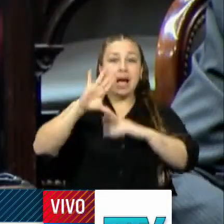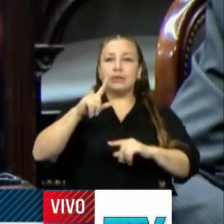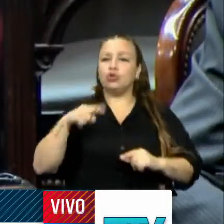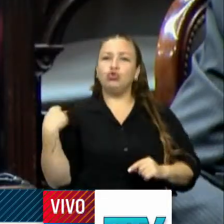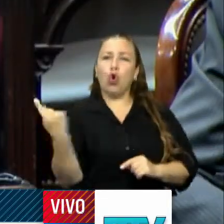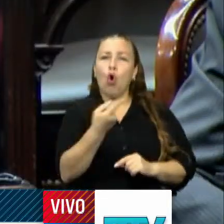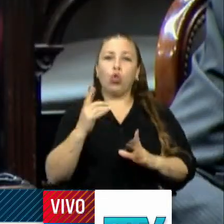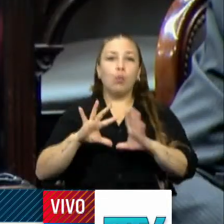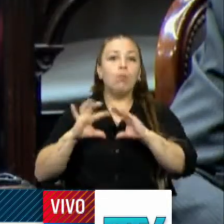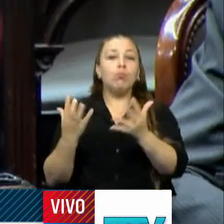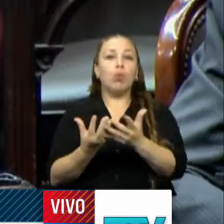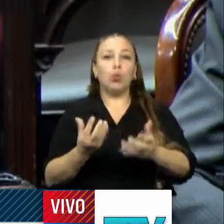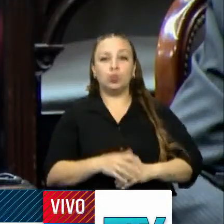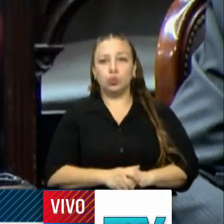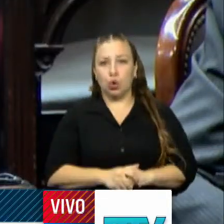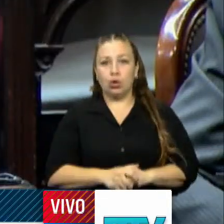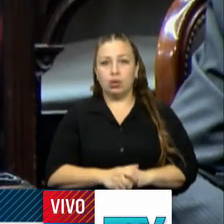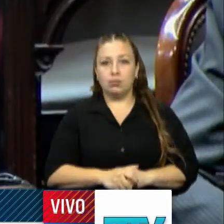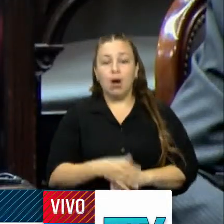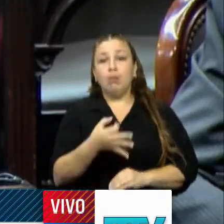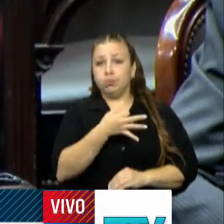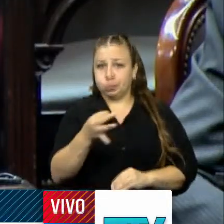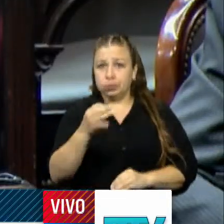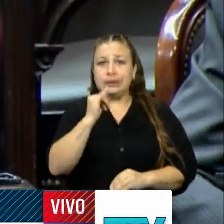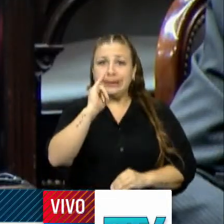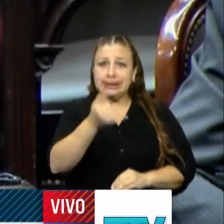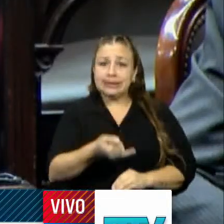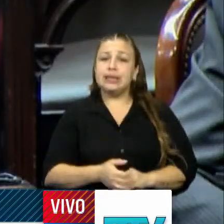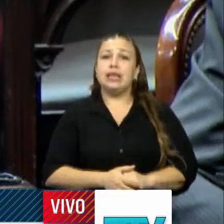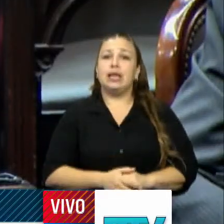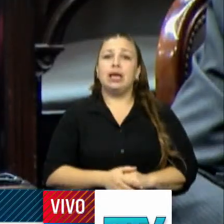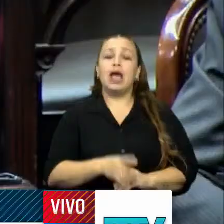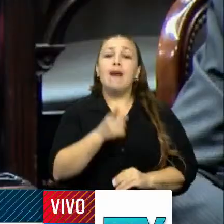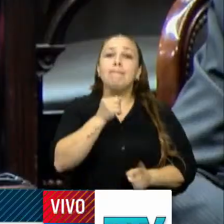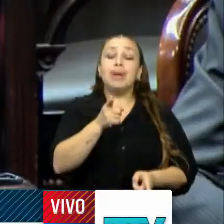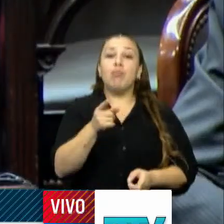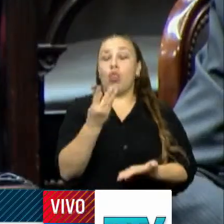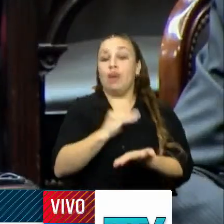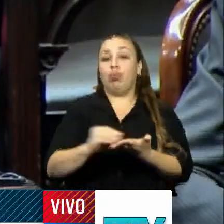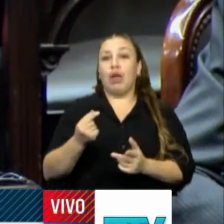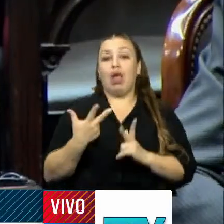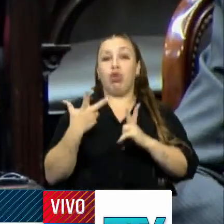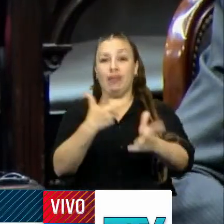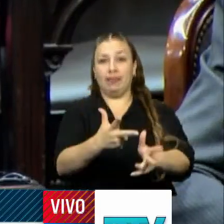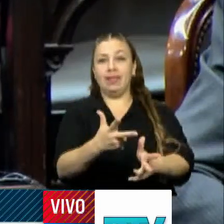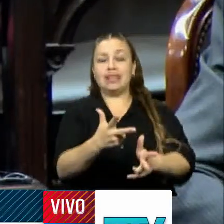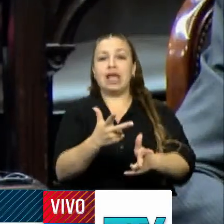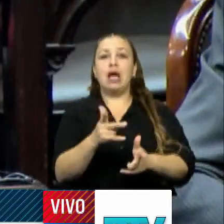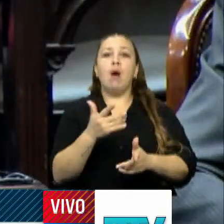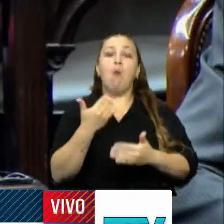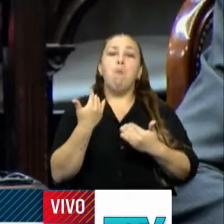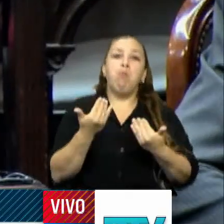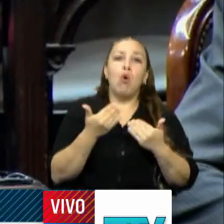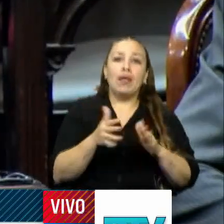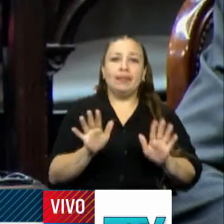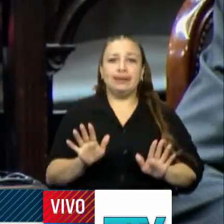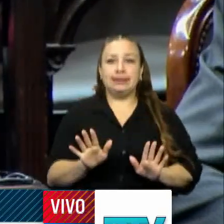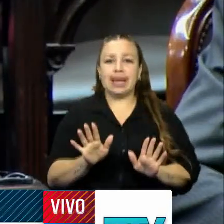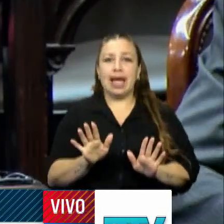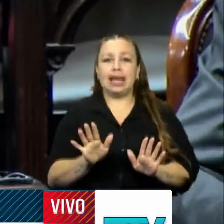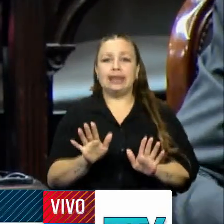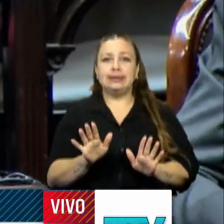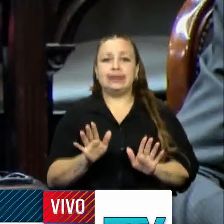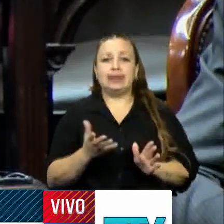humanidad. Y es cierto que, como decía un diputado recientemente, que muchas veces tal vez no